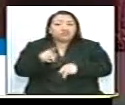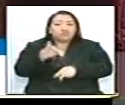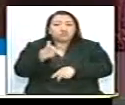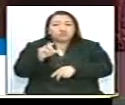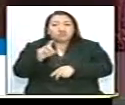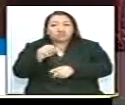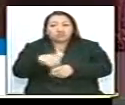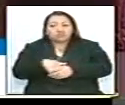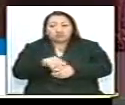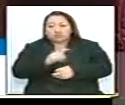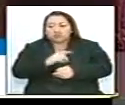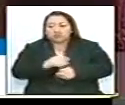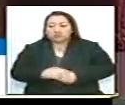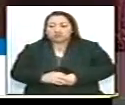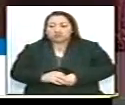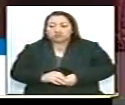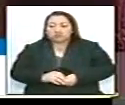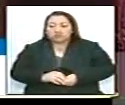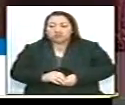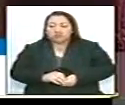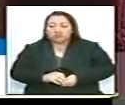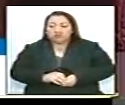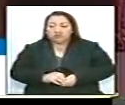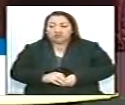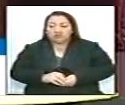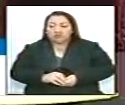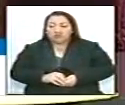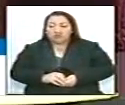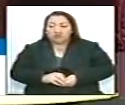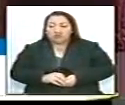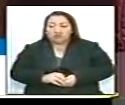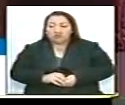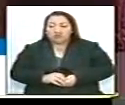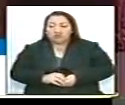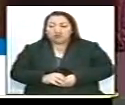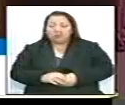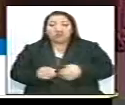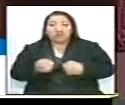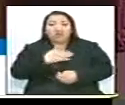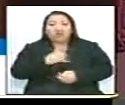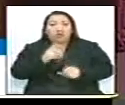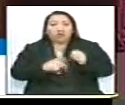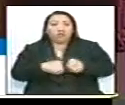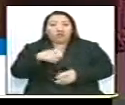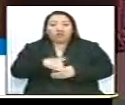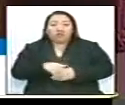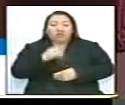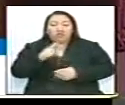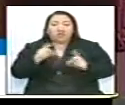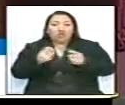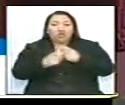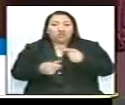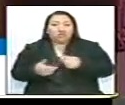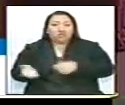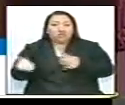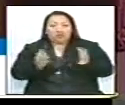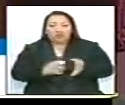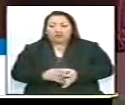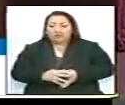fraude electoral, ¿no?, o que quieren beneficiar a tal o cual candidato. Lo dicen además congresistas que han